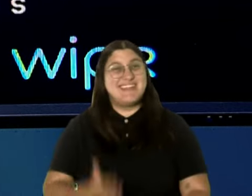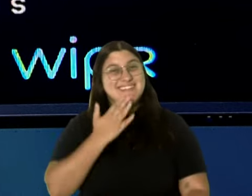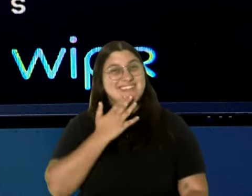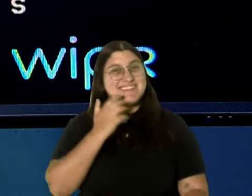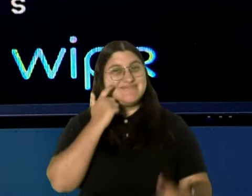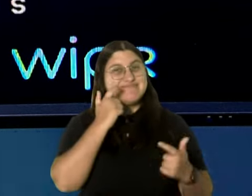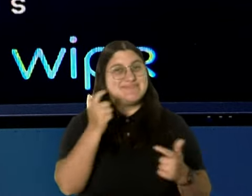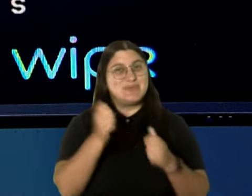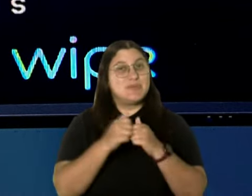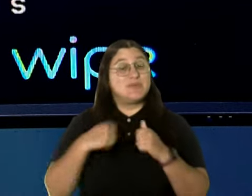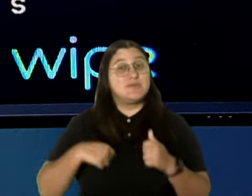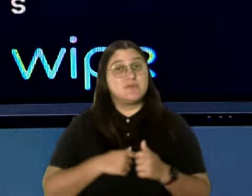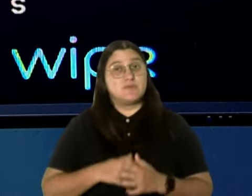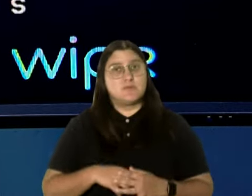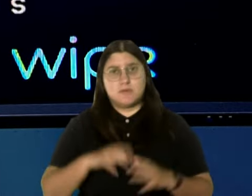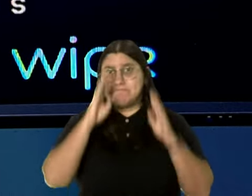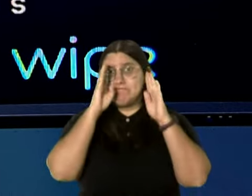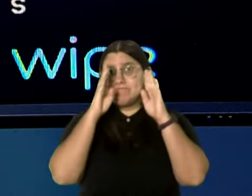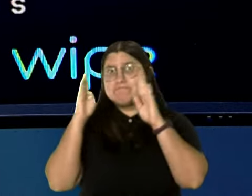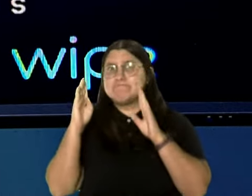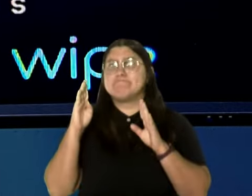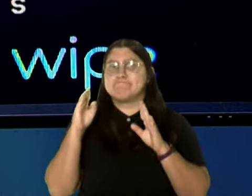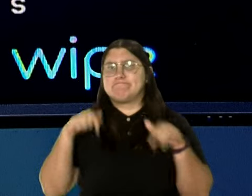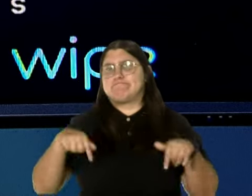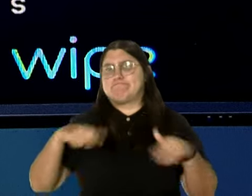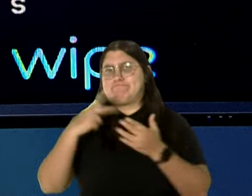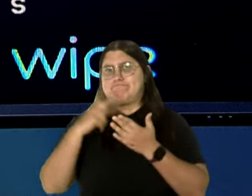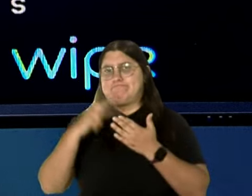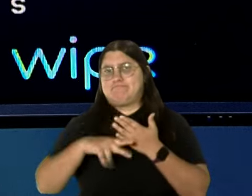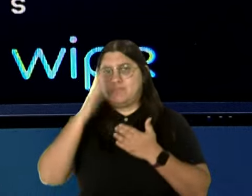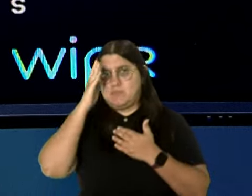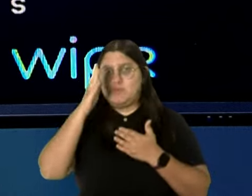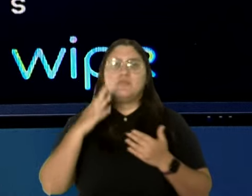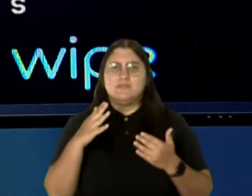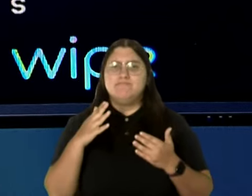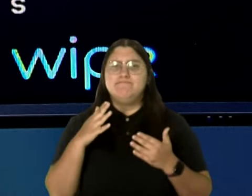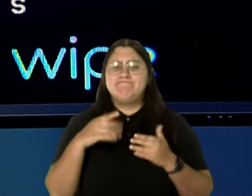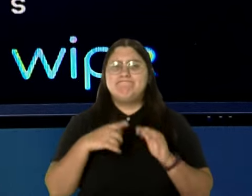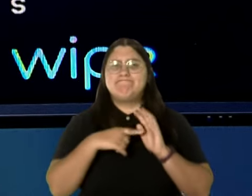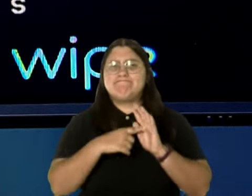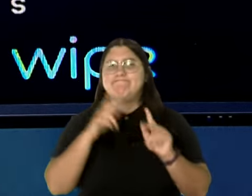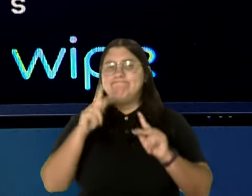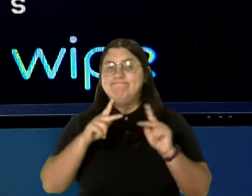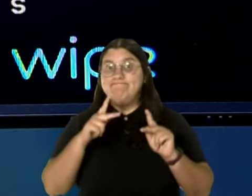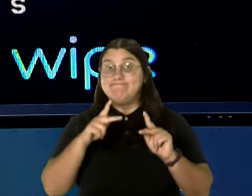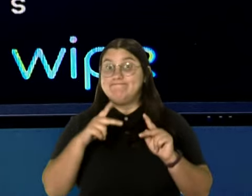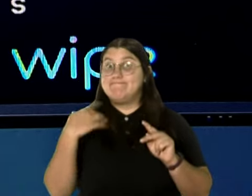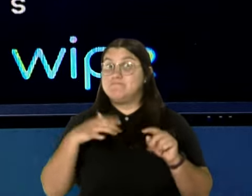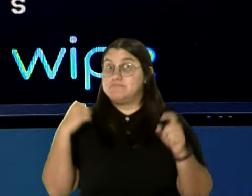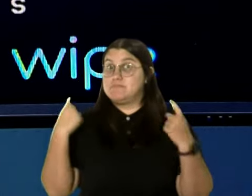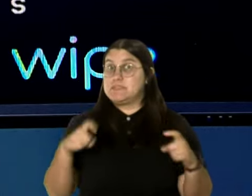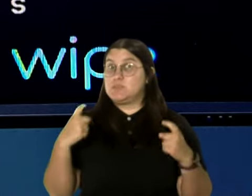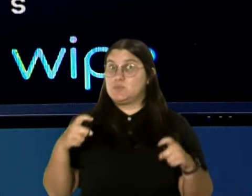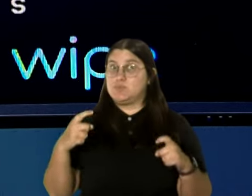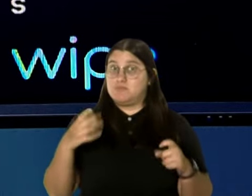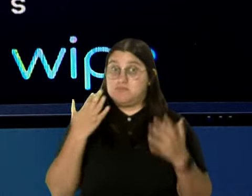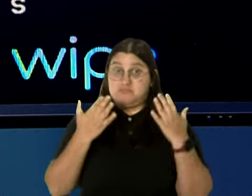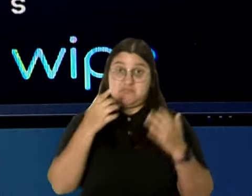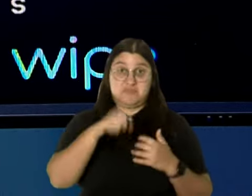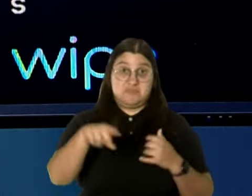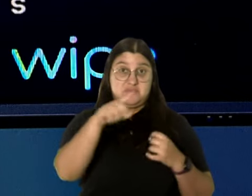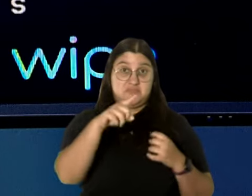con nosotros y estén muy pendientes a este programa que estaremos presentando a estas personas altamente peligrosas que usted tiene